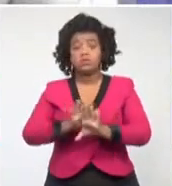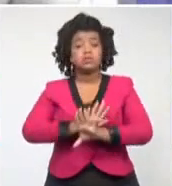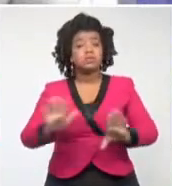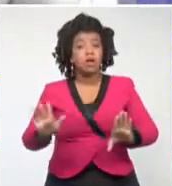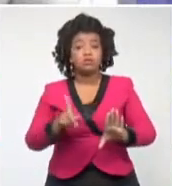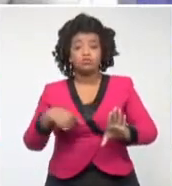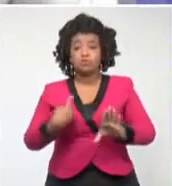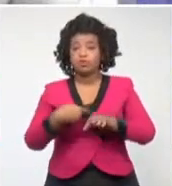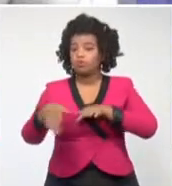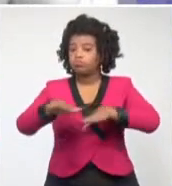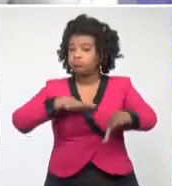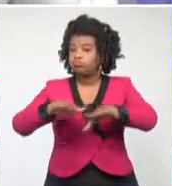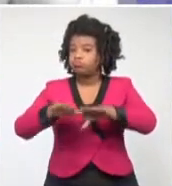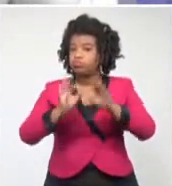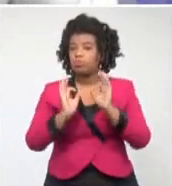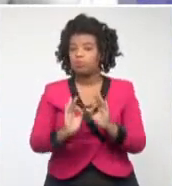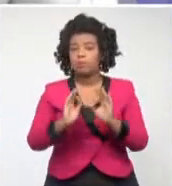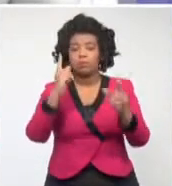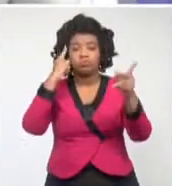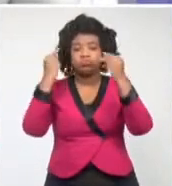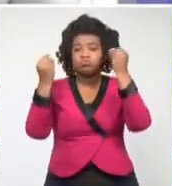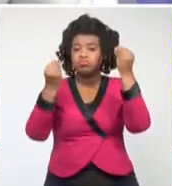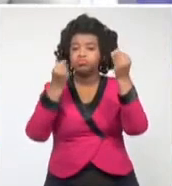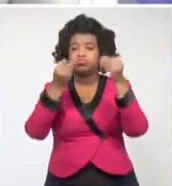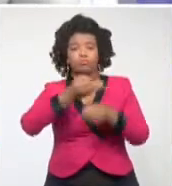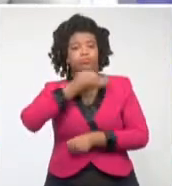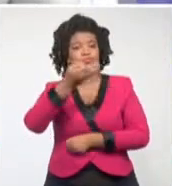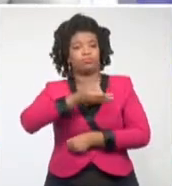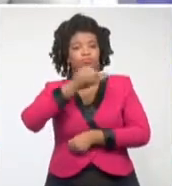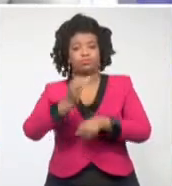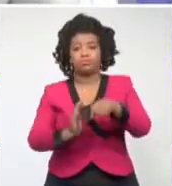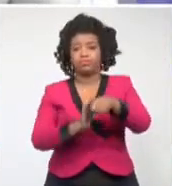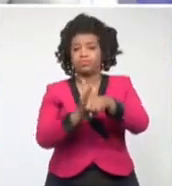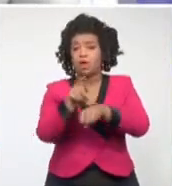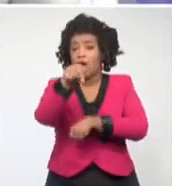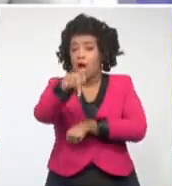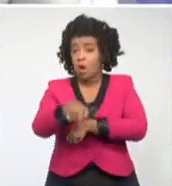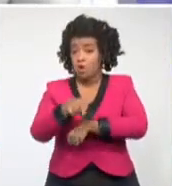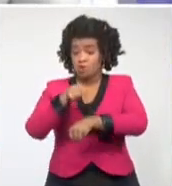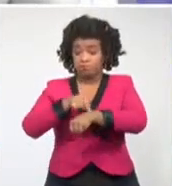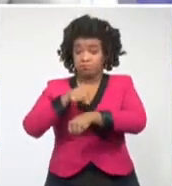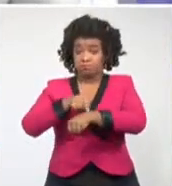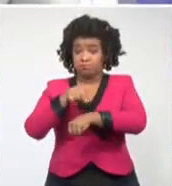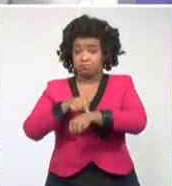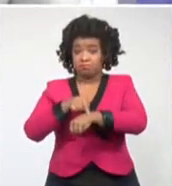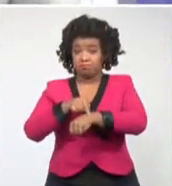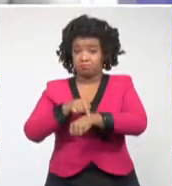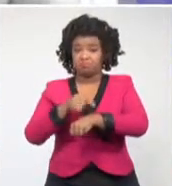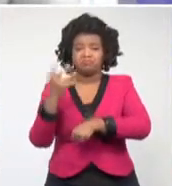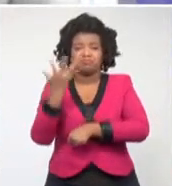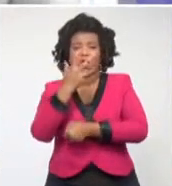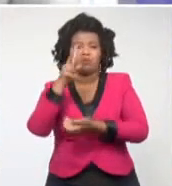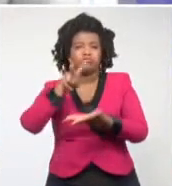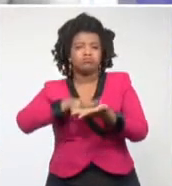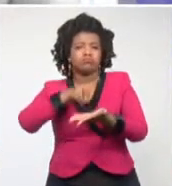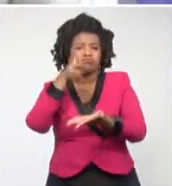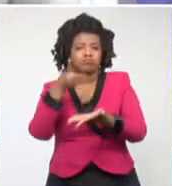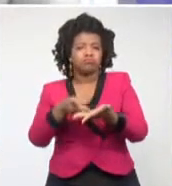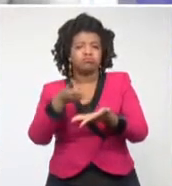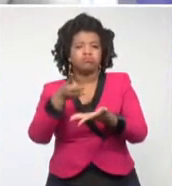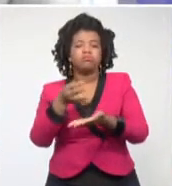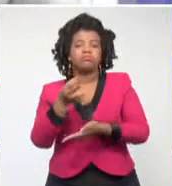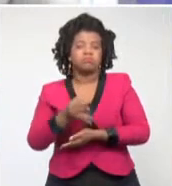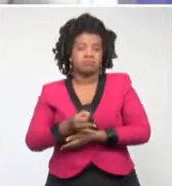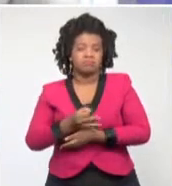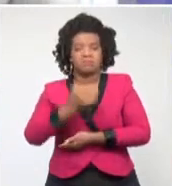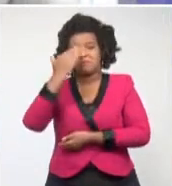el análisis de la información epidemiológica. Nos acompañará en este primer momento de información y análisis la intérprete